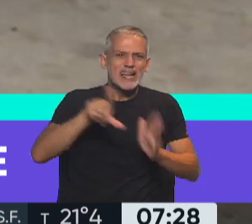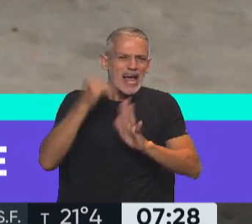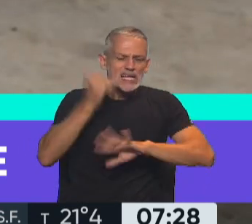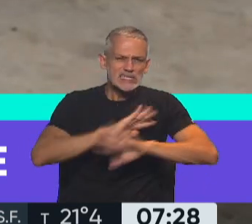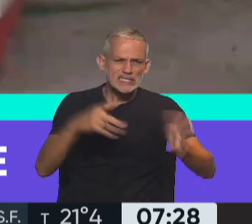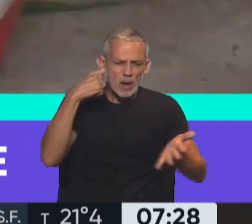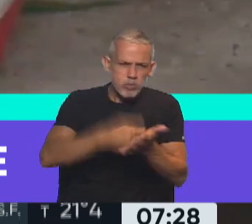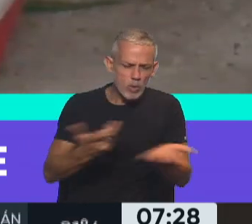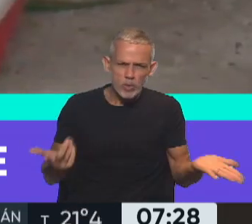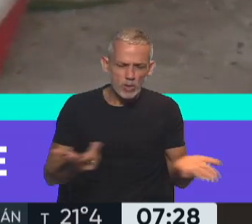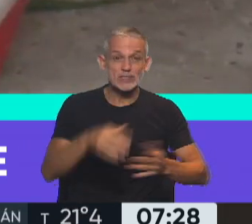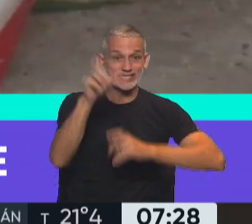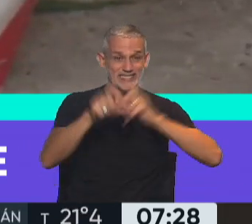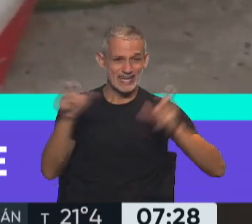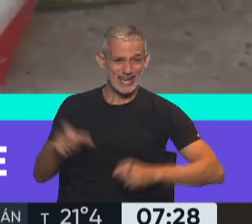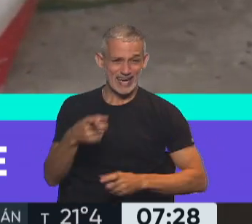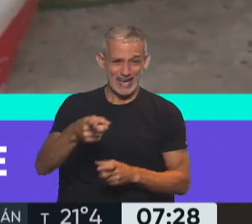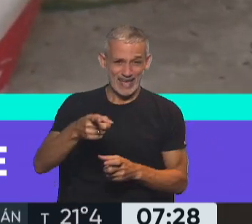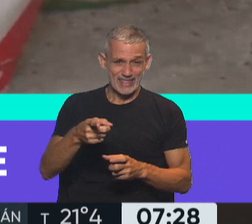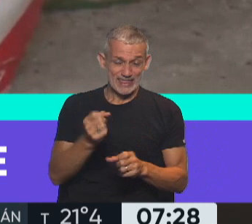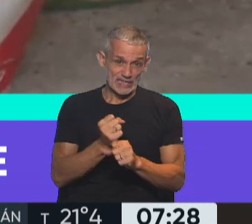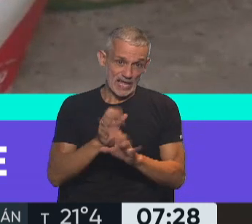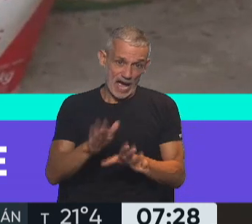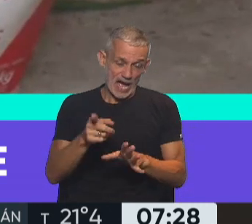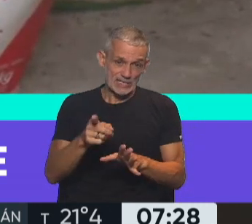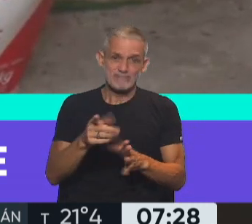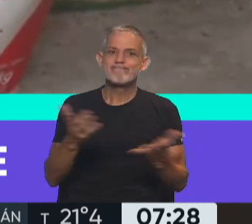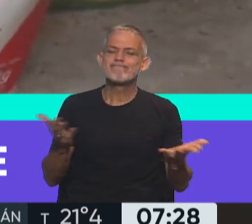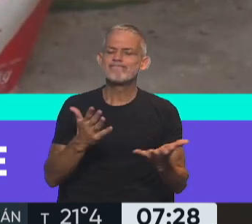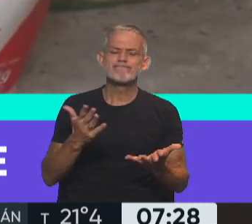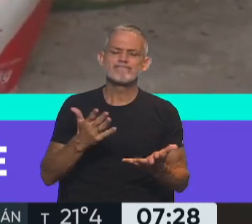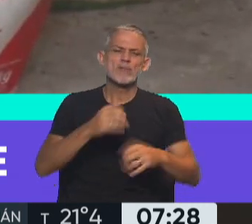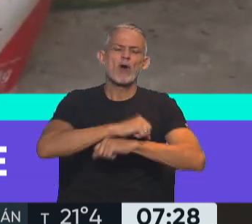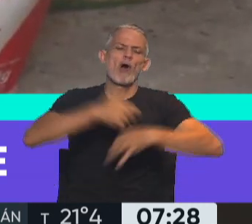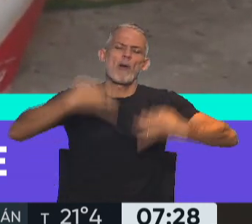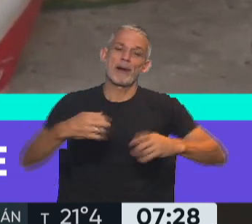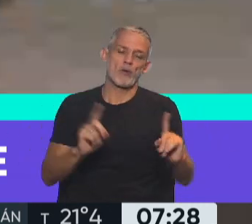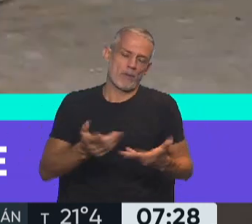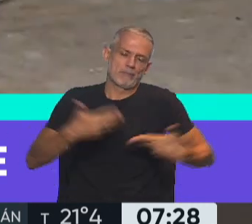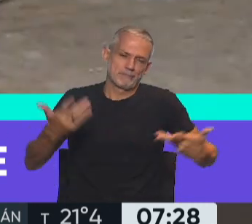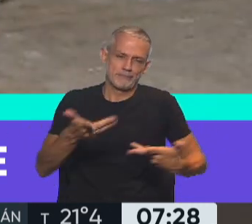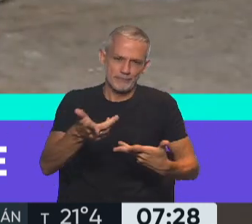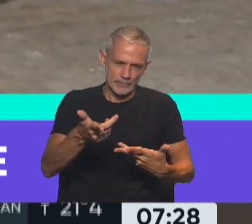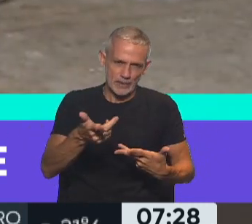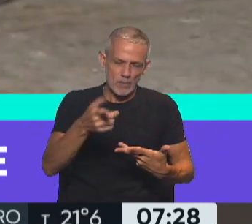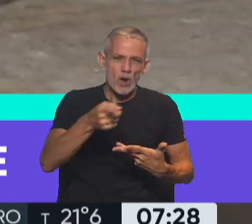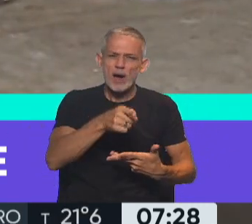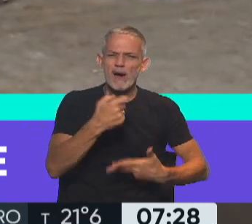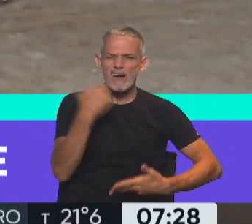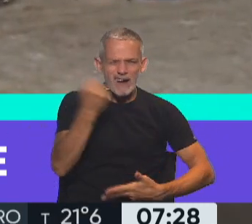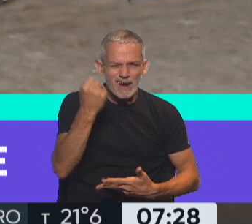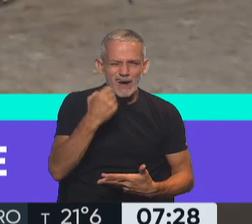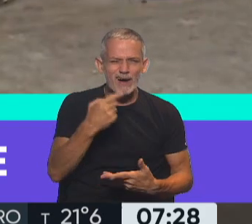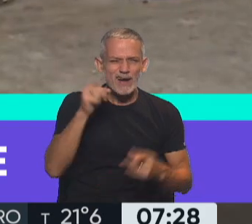decir, que estamos hablando de gente que no sé si tiene muchos escrúpulos, pero que definitivamente lo que pretenden